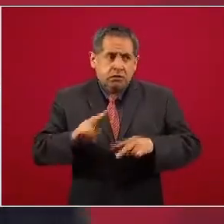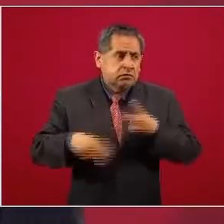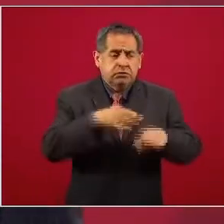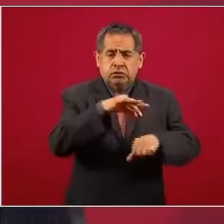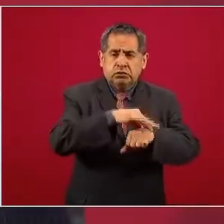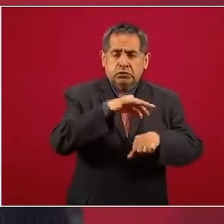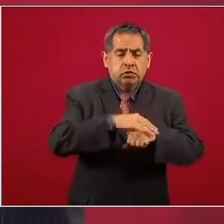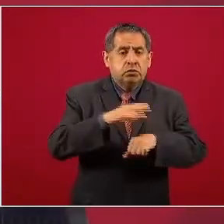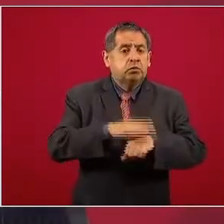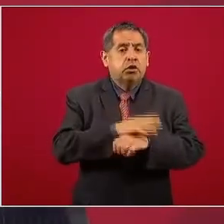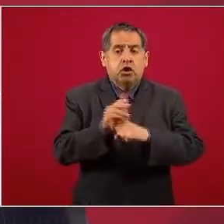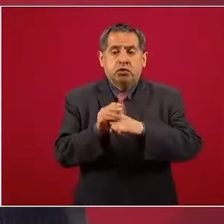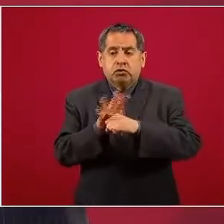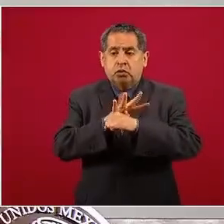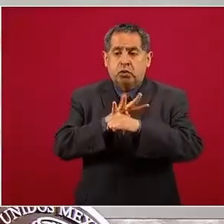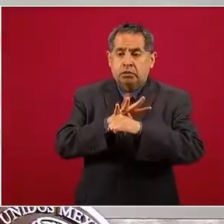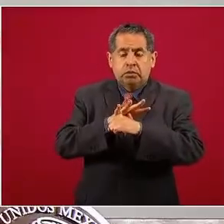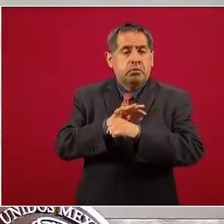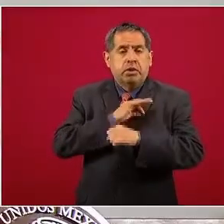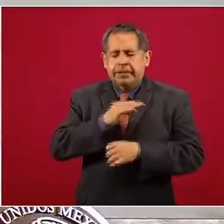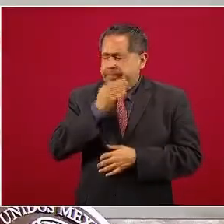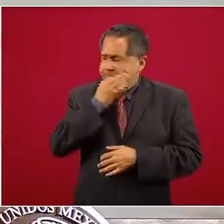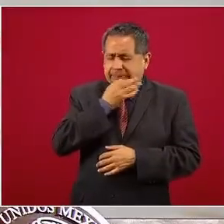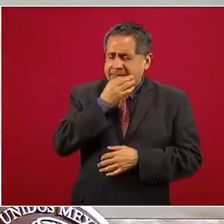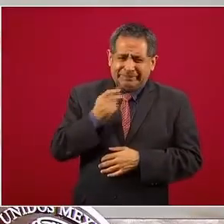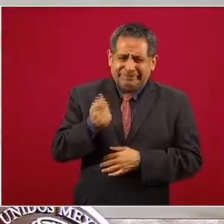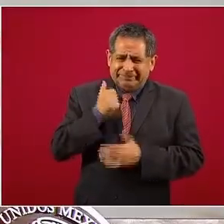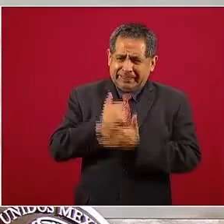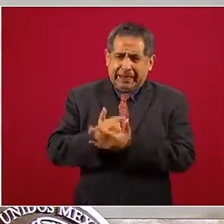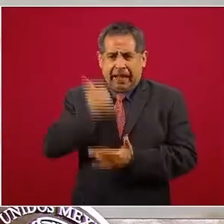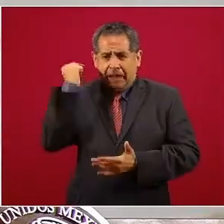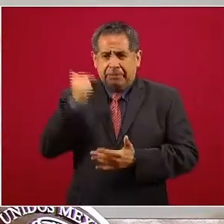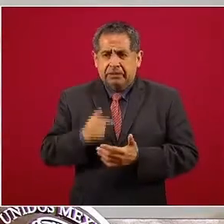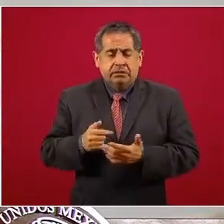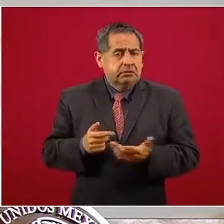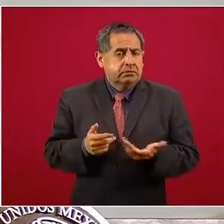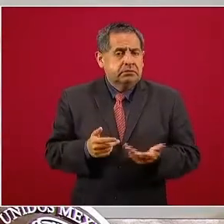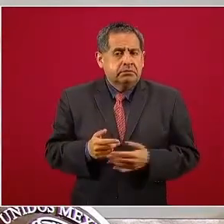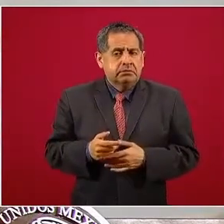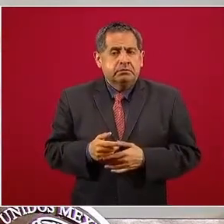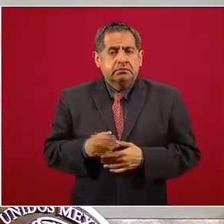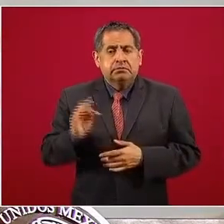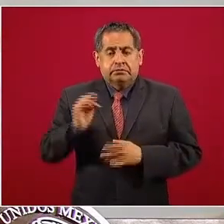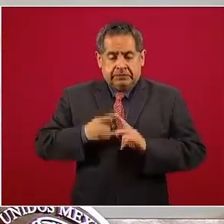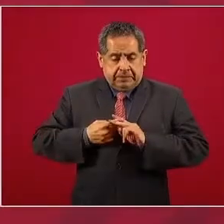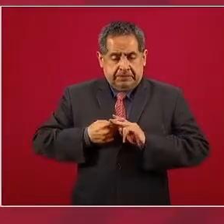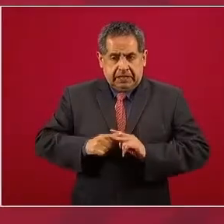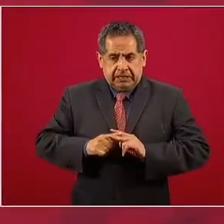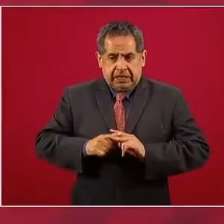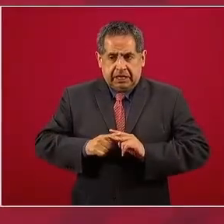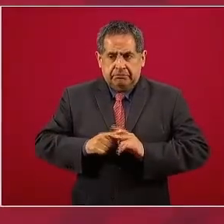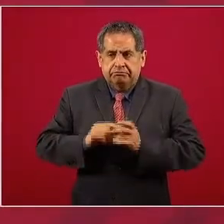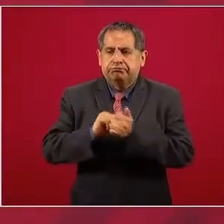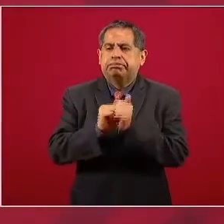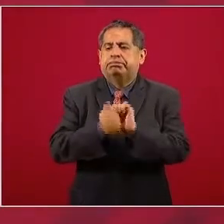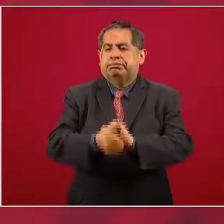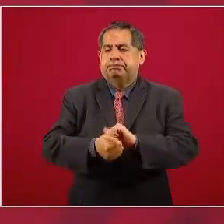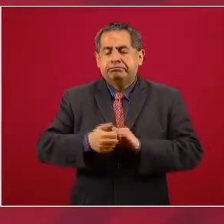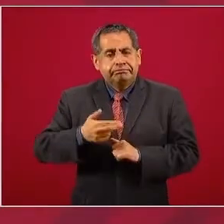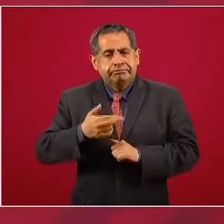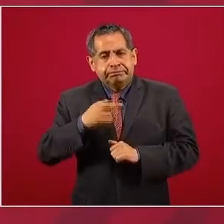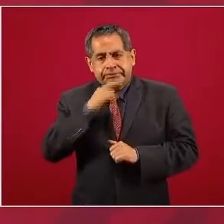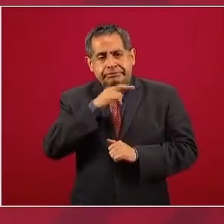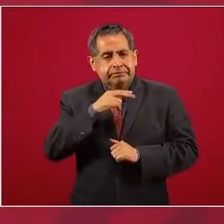porque COVID puede tomarle por sorpresa. Es una enfermedad que durante varios días después de que empieza puede no